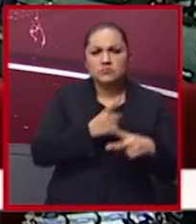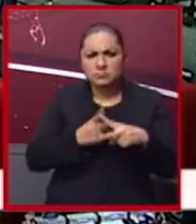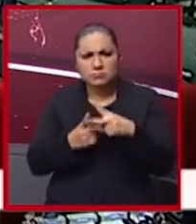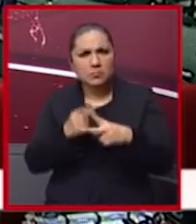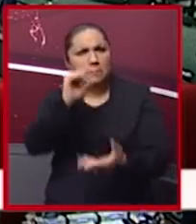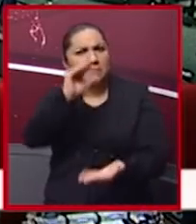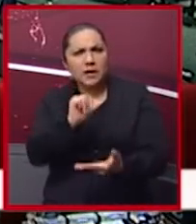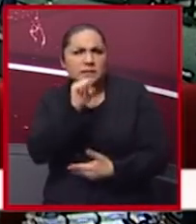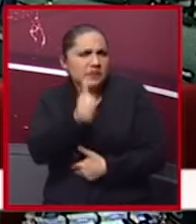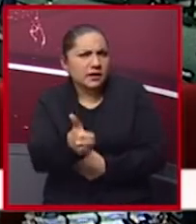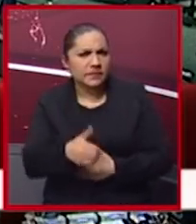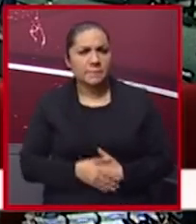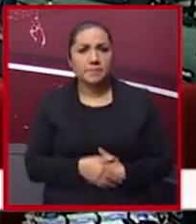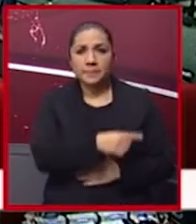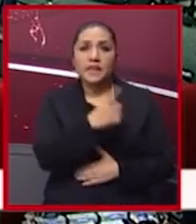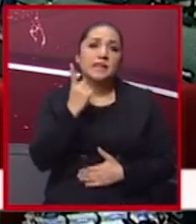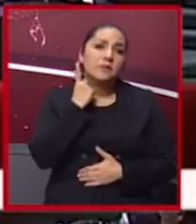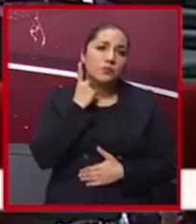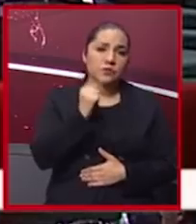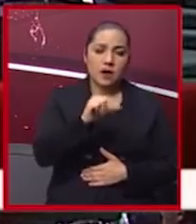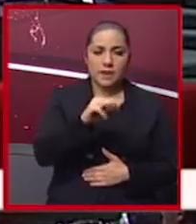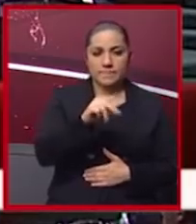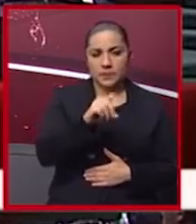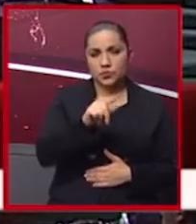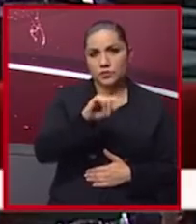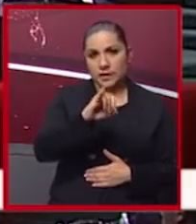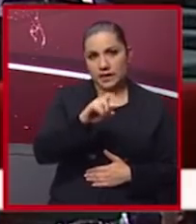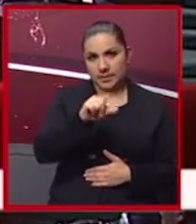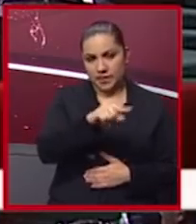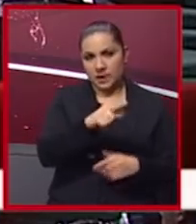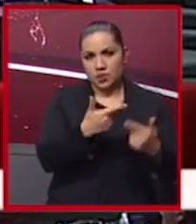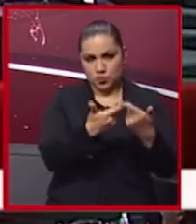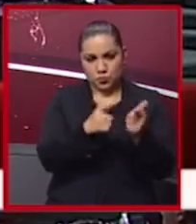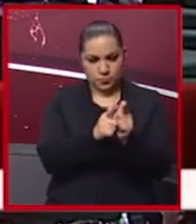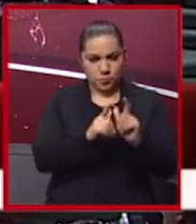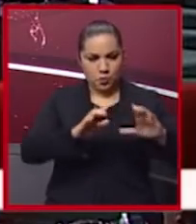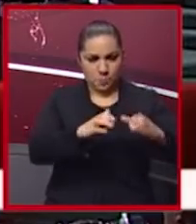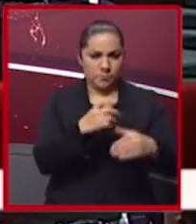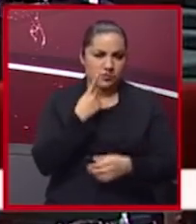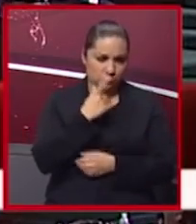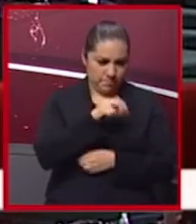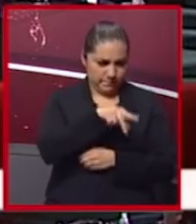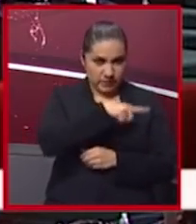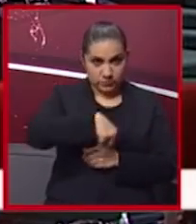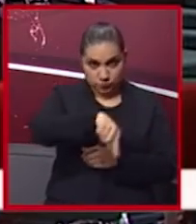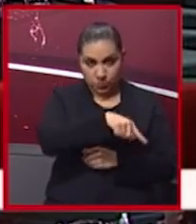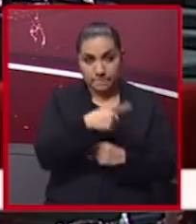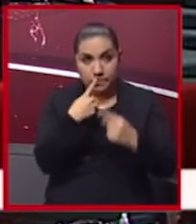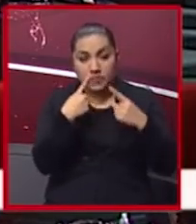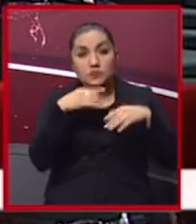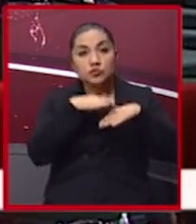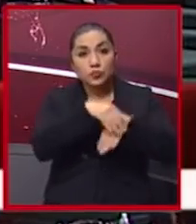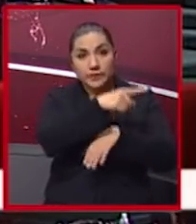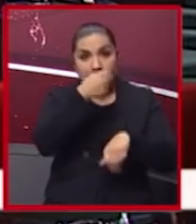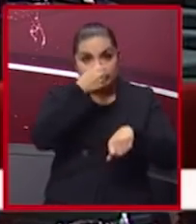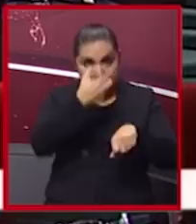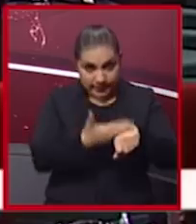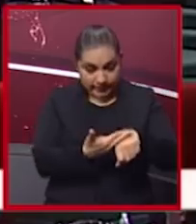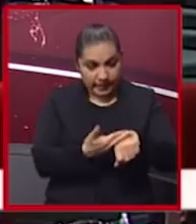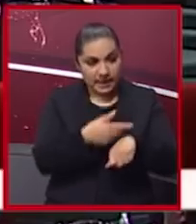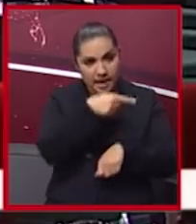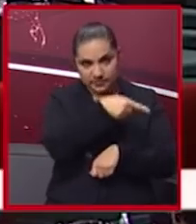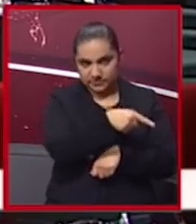Armando Tejeda Cid del Partido Acción Nacional hizo referencia a la responsabilidad del titular de la Secretaría de Hacienda en materia económica. Explicó que los programas